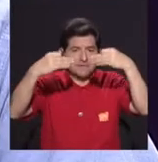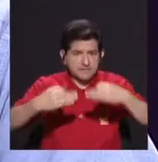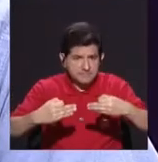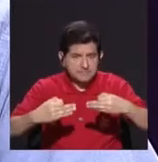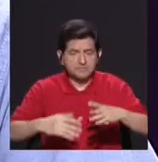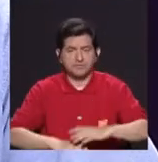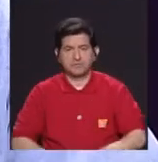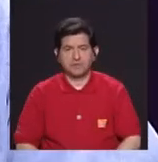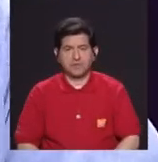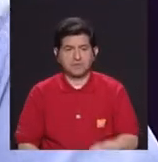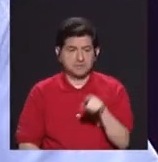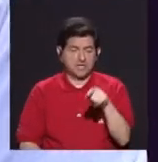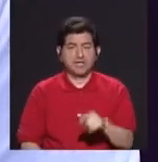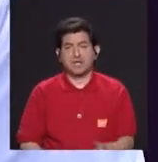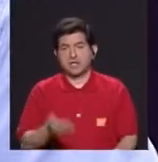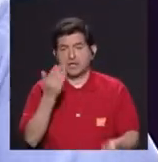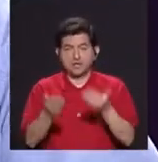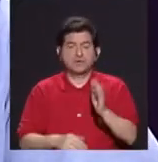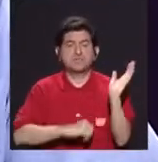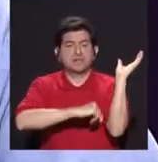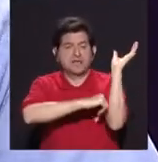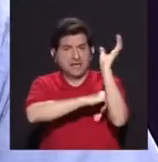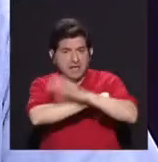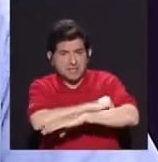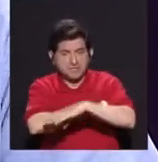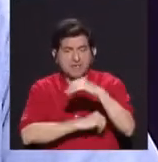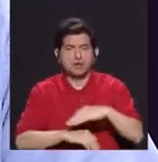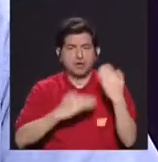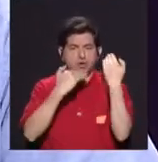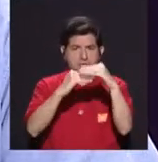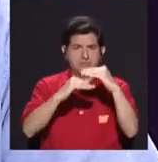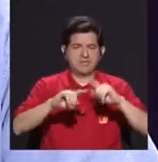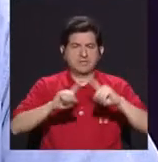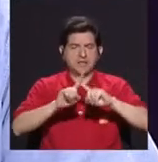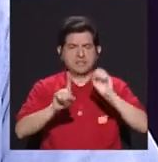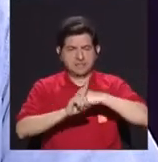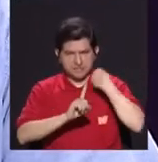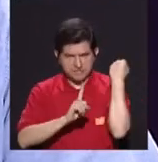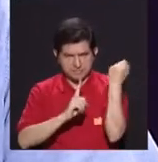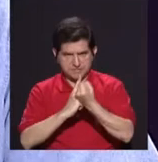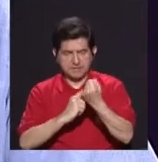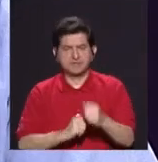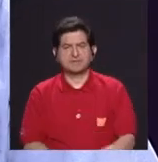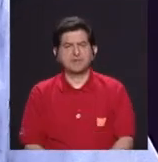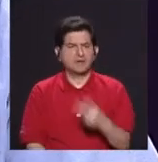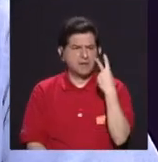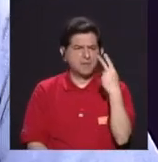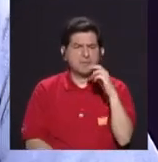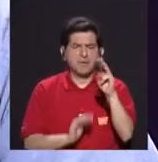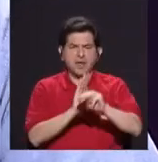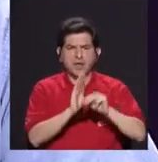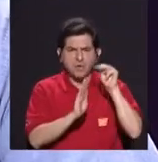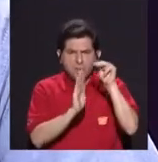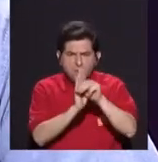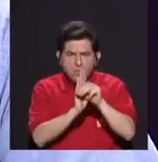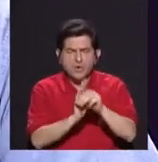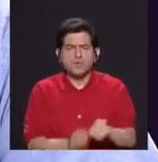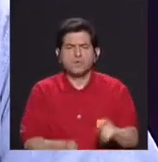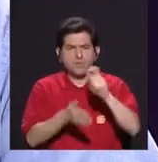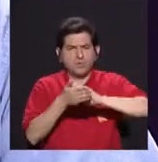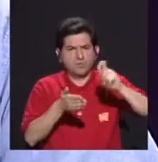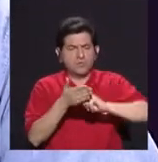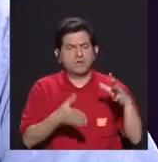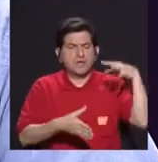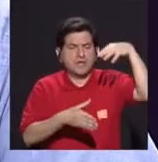que se inhiben o que te sancionan por diferentes tipos de situaciones podemos ver currículas escolares en donde se integran